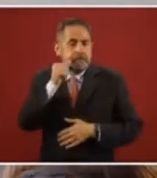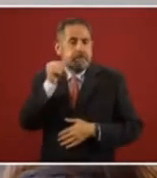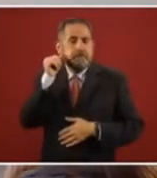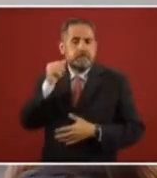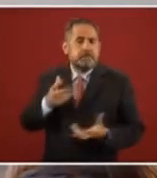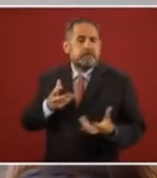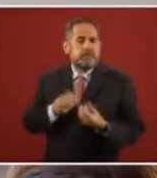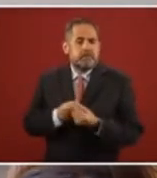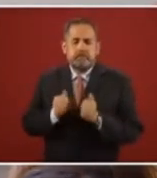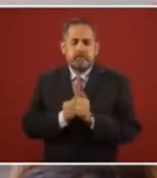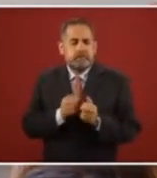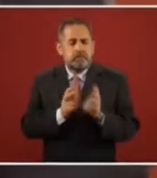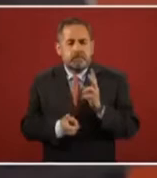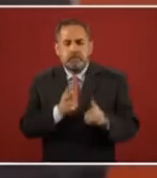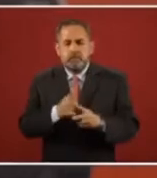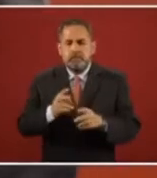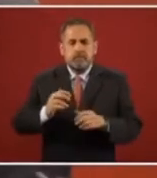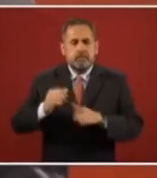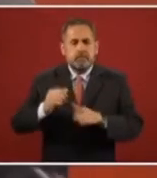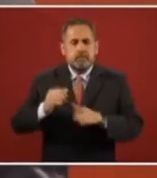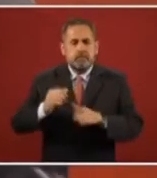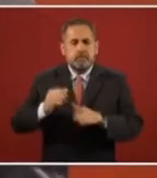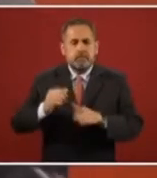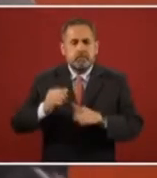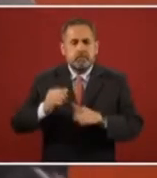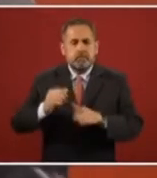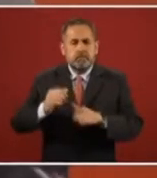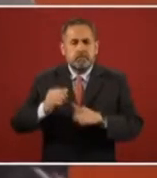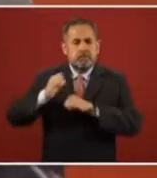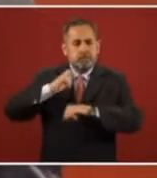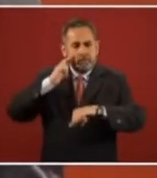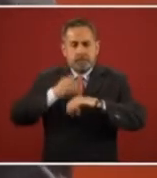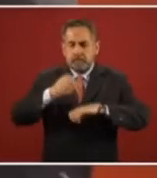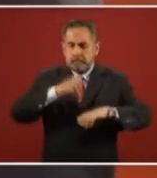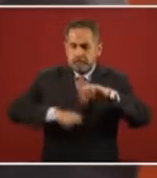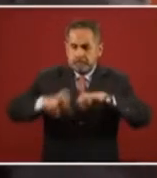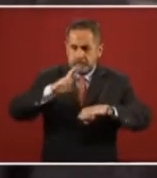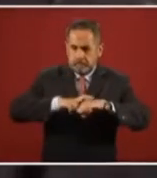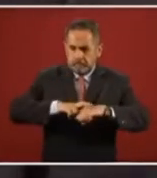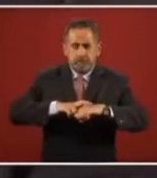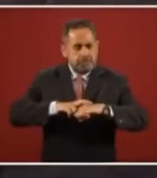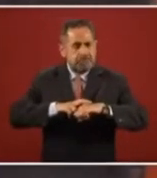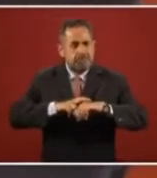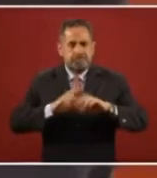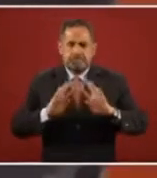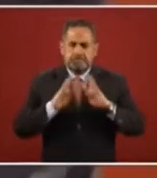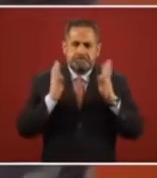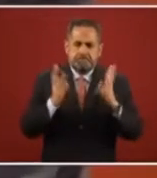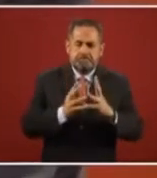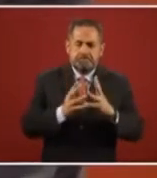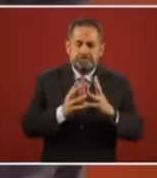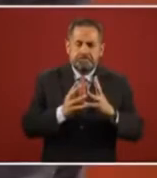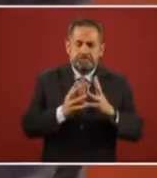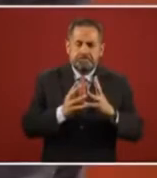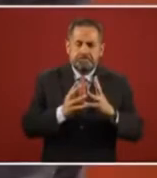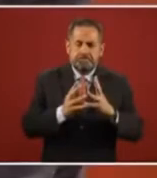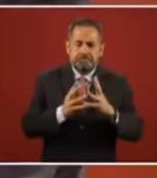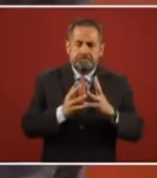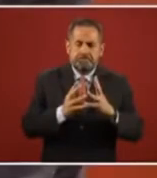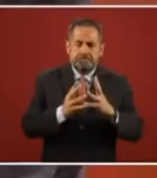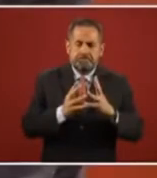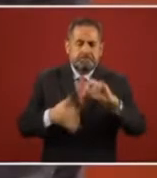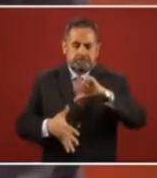con cancilleres with conciertos de américa latina